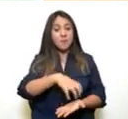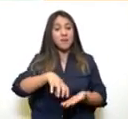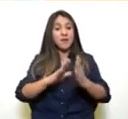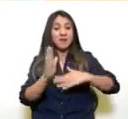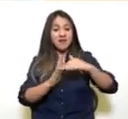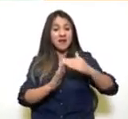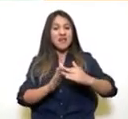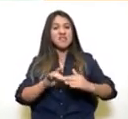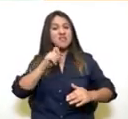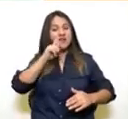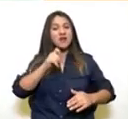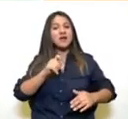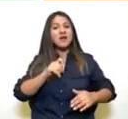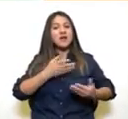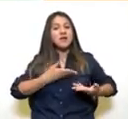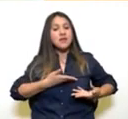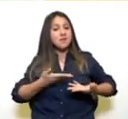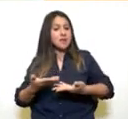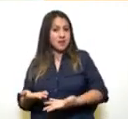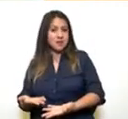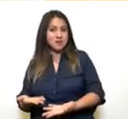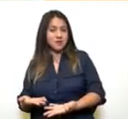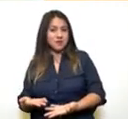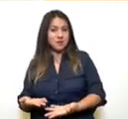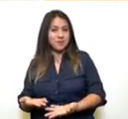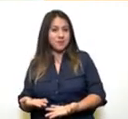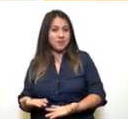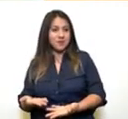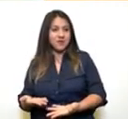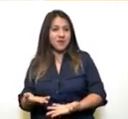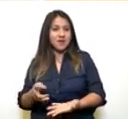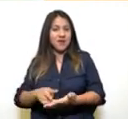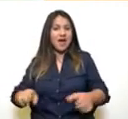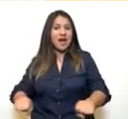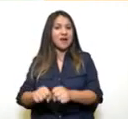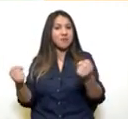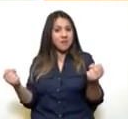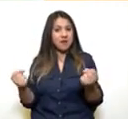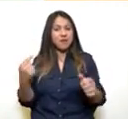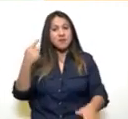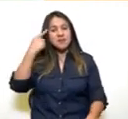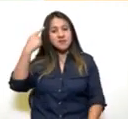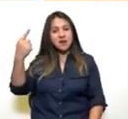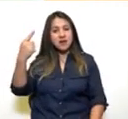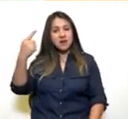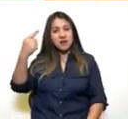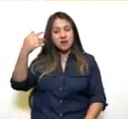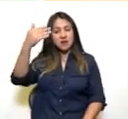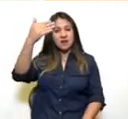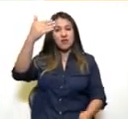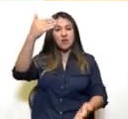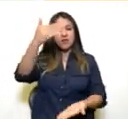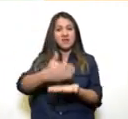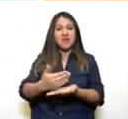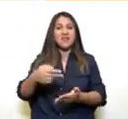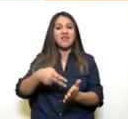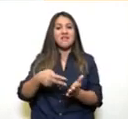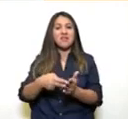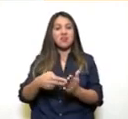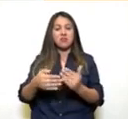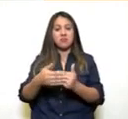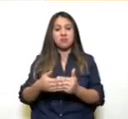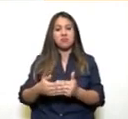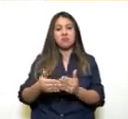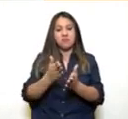invitación realmente romper el cerco que nos ha dividido como sociedad que ha